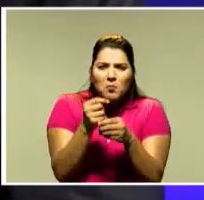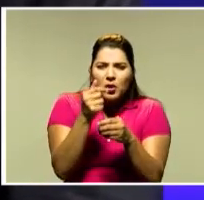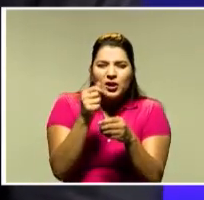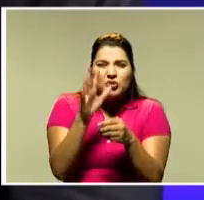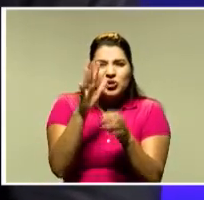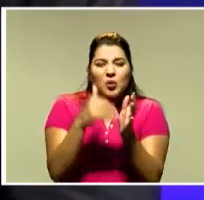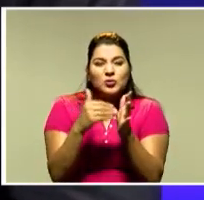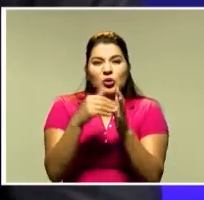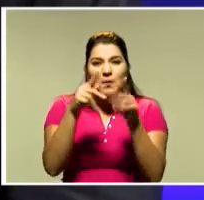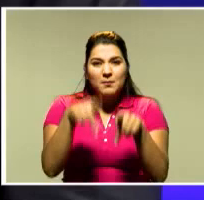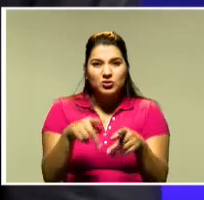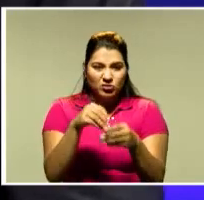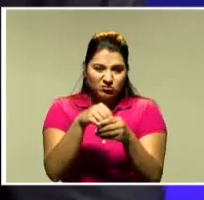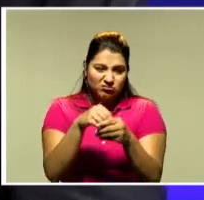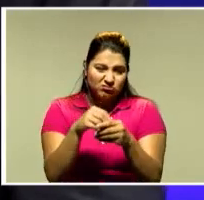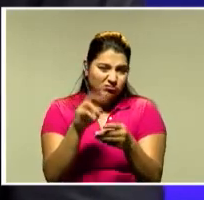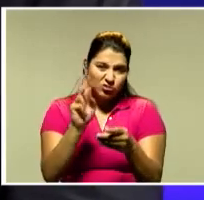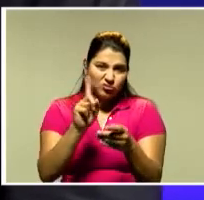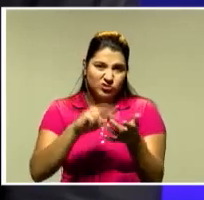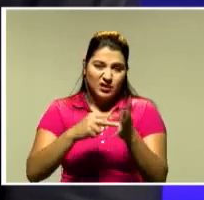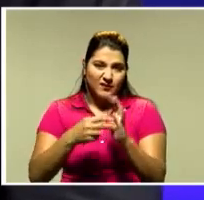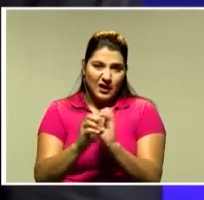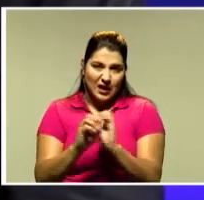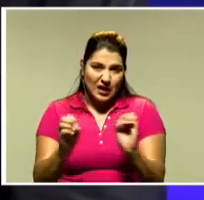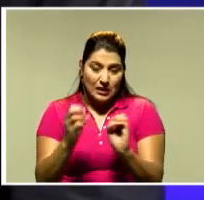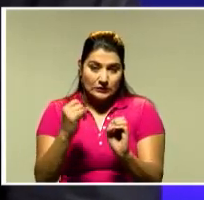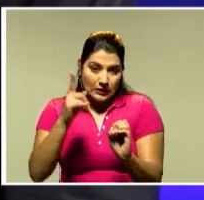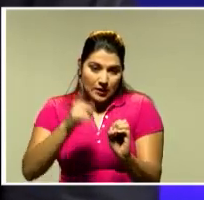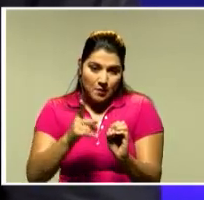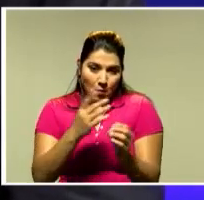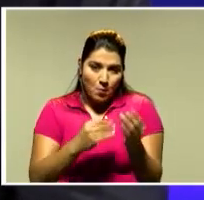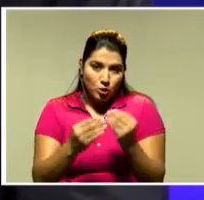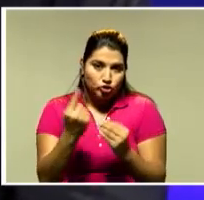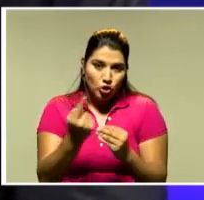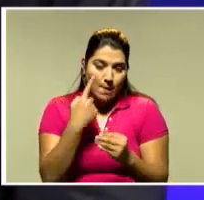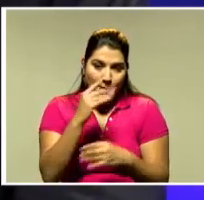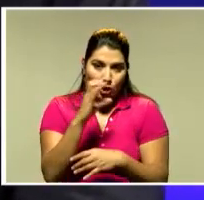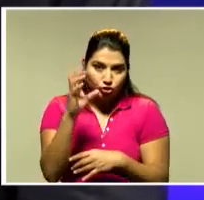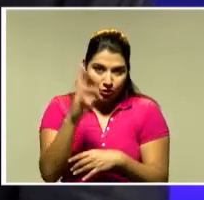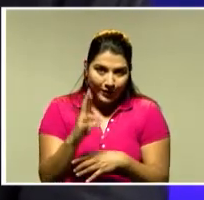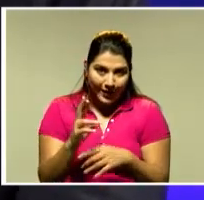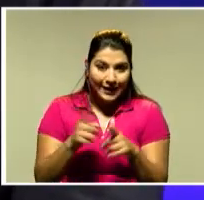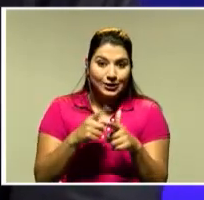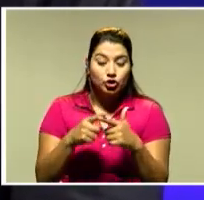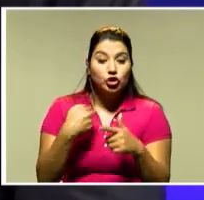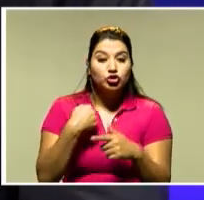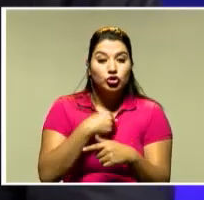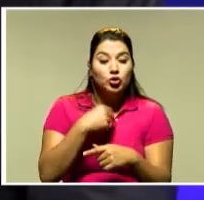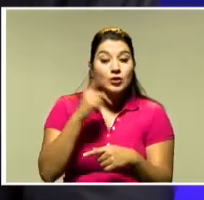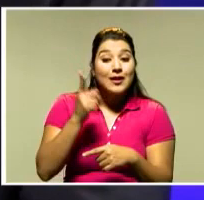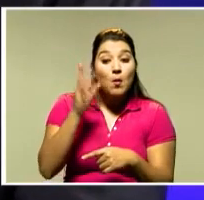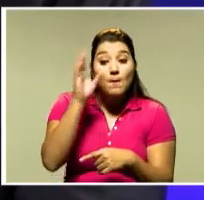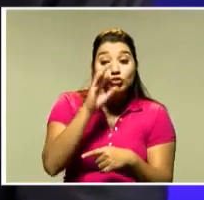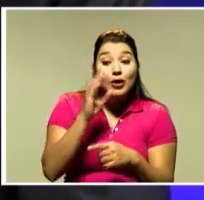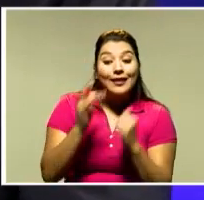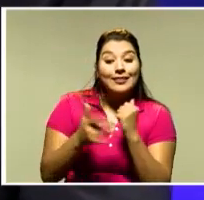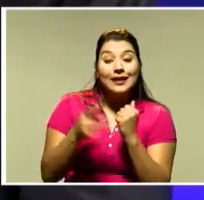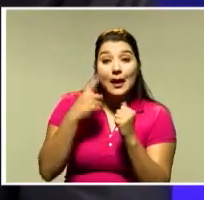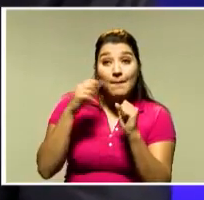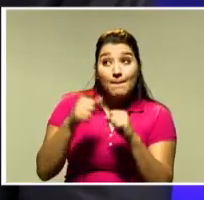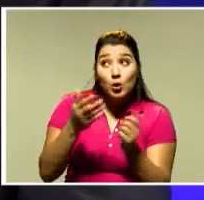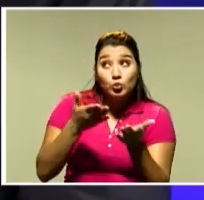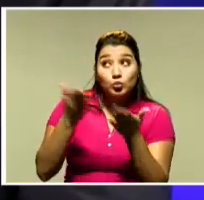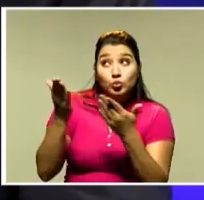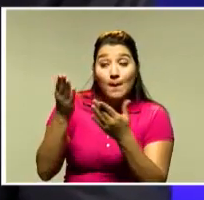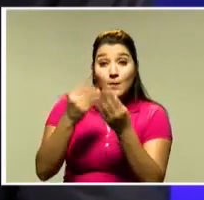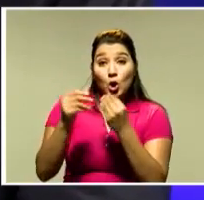de personas que no son nada si tuviéramos que producir exclusivamente para los nuestros, tenemos que exportar, lo cual también